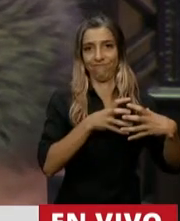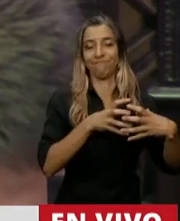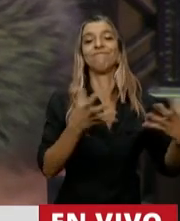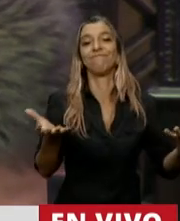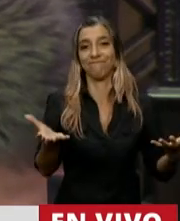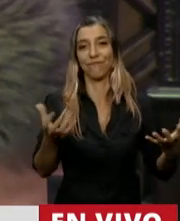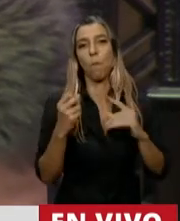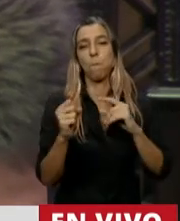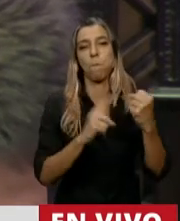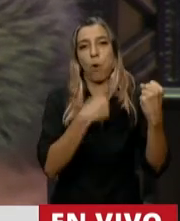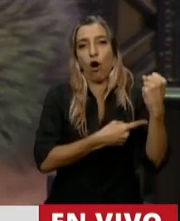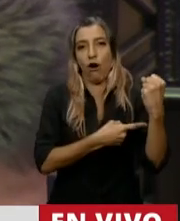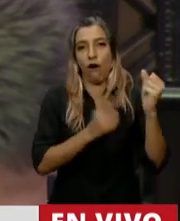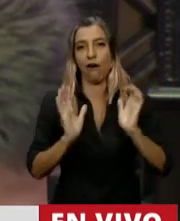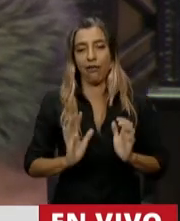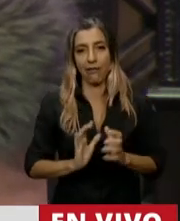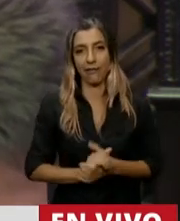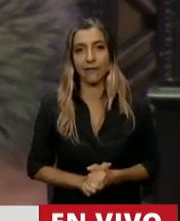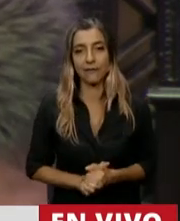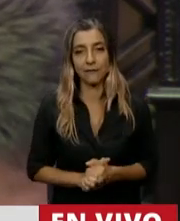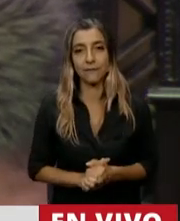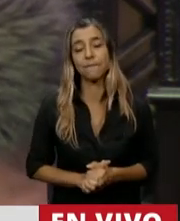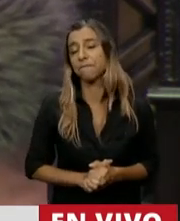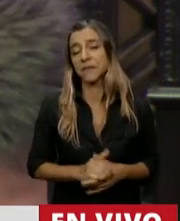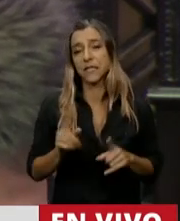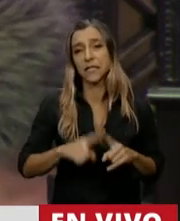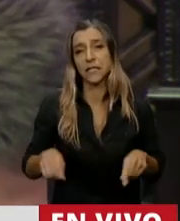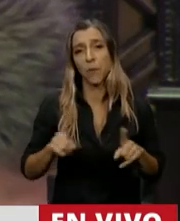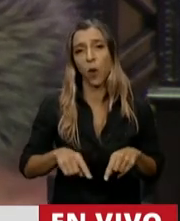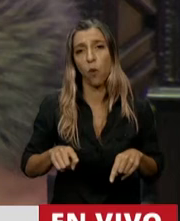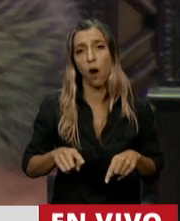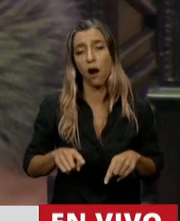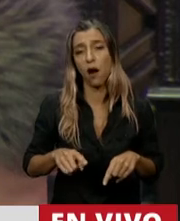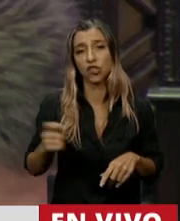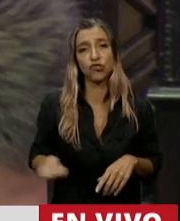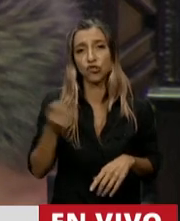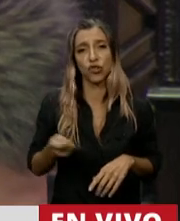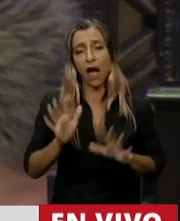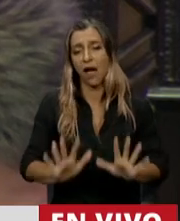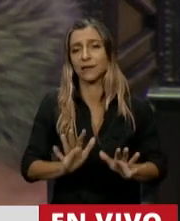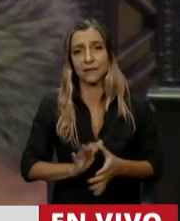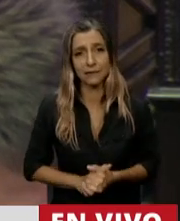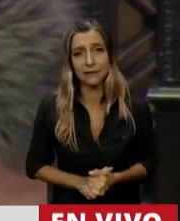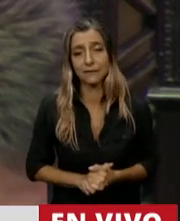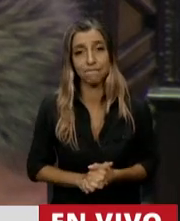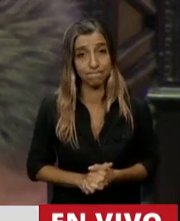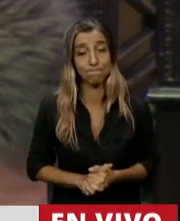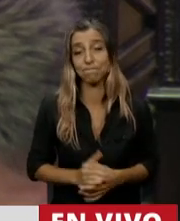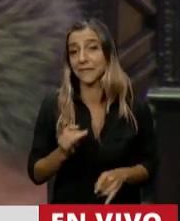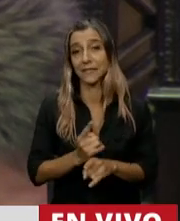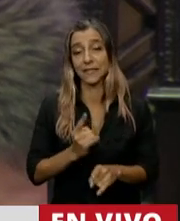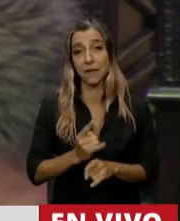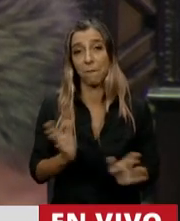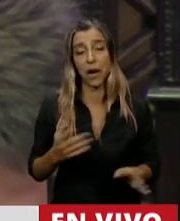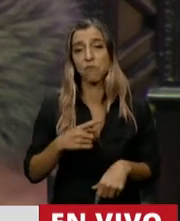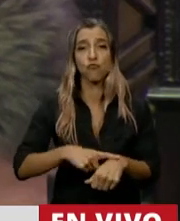del poder único todas las veces que funcionó el socialismo en estado pleno. Eso sucedió desde